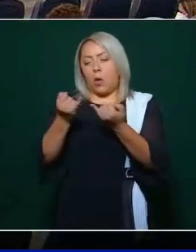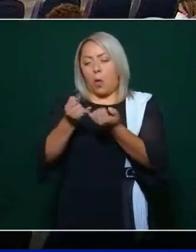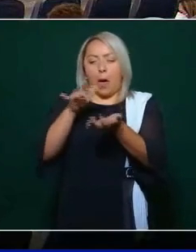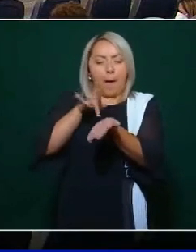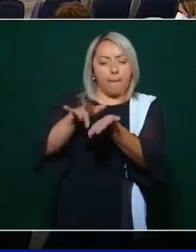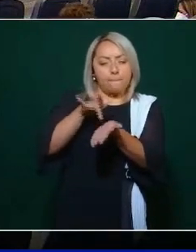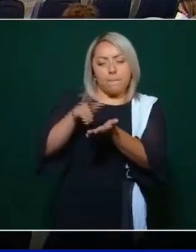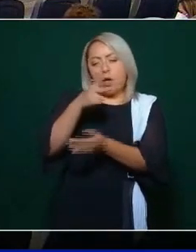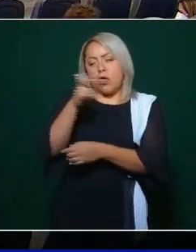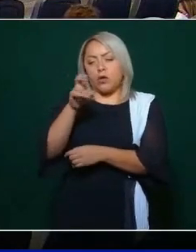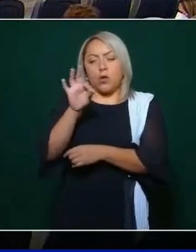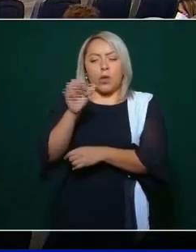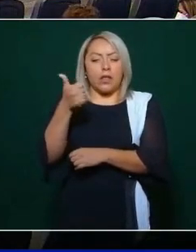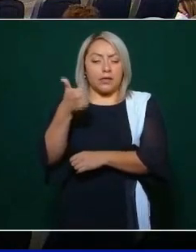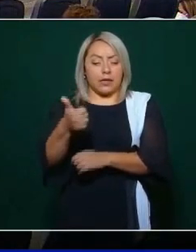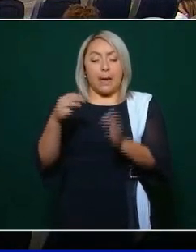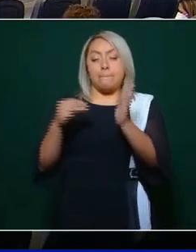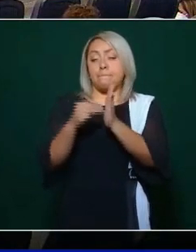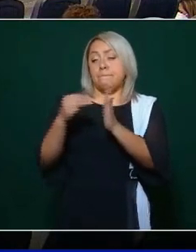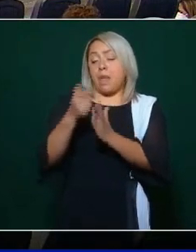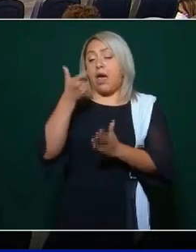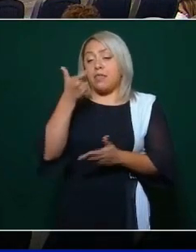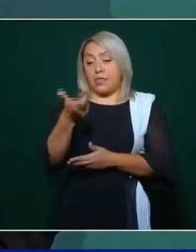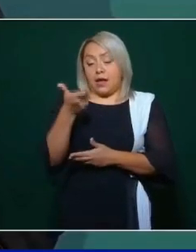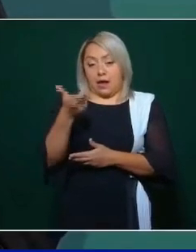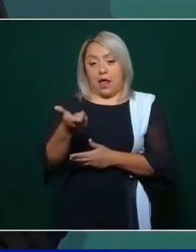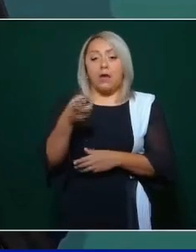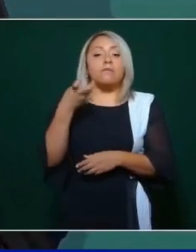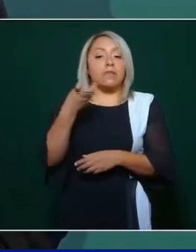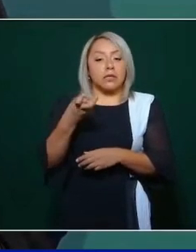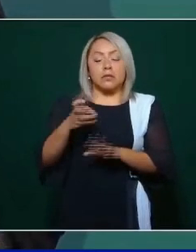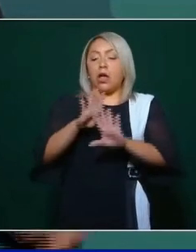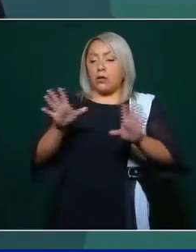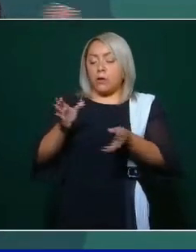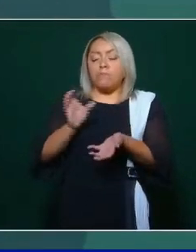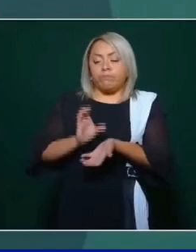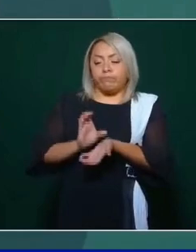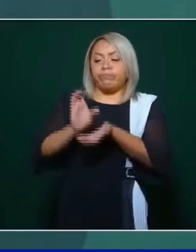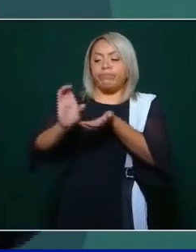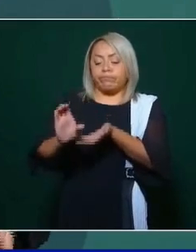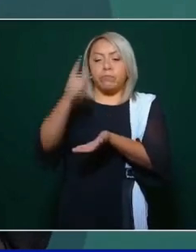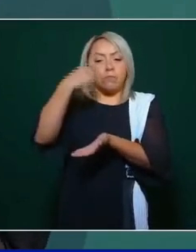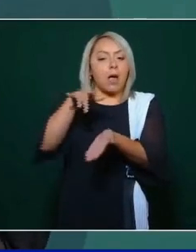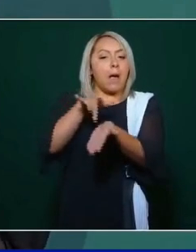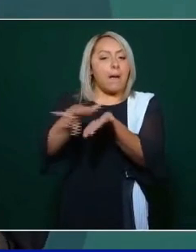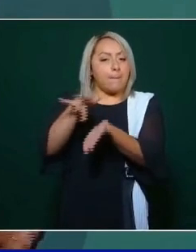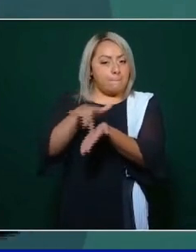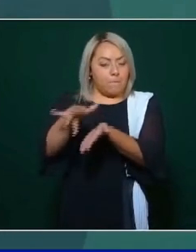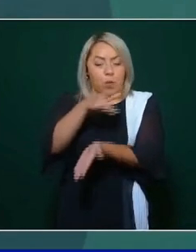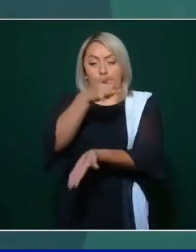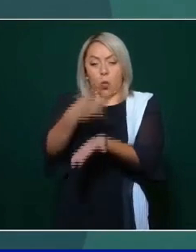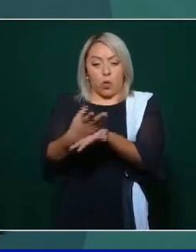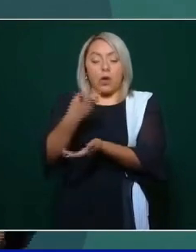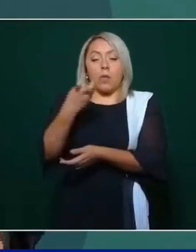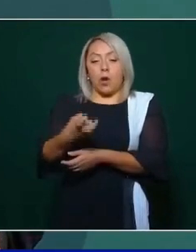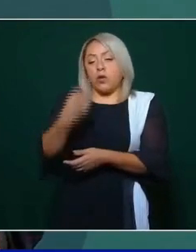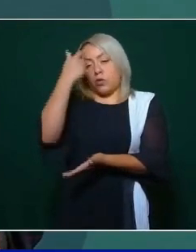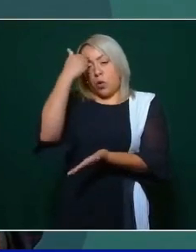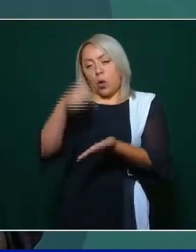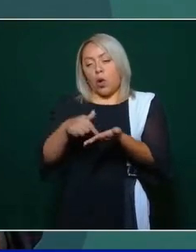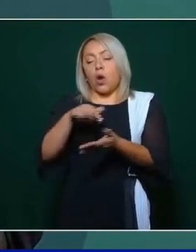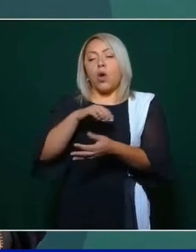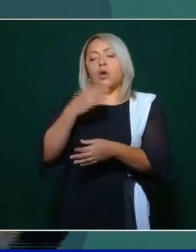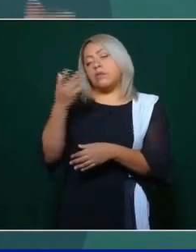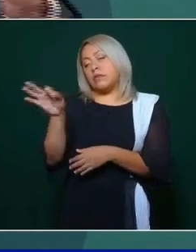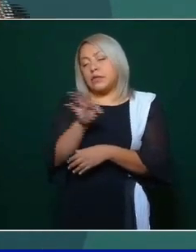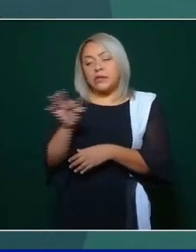con 246 millones de pesos de manera extraordinaria, de tal manera que seguramente va a tomar